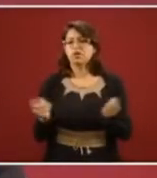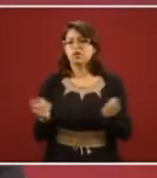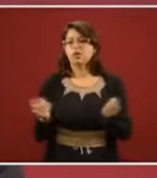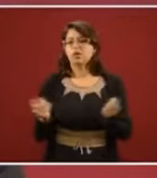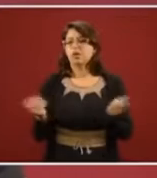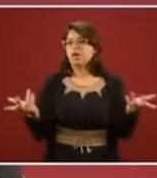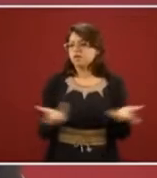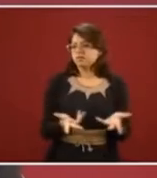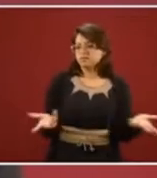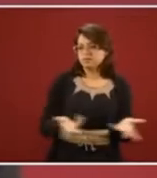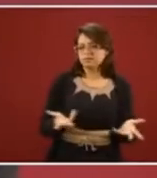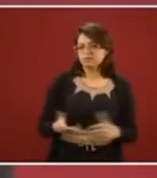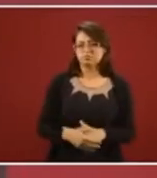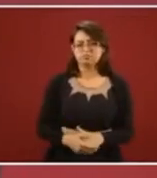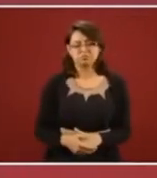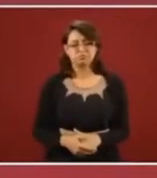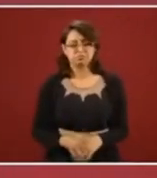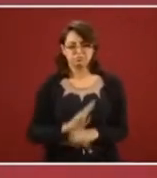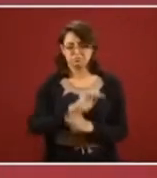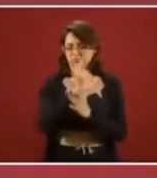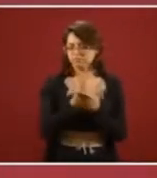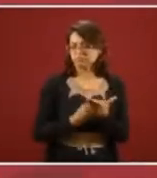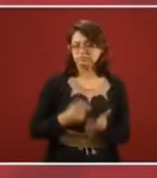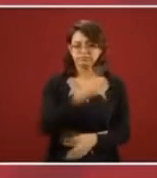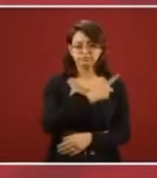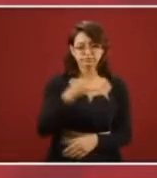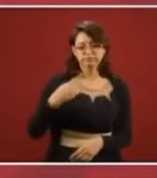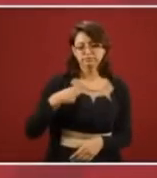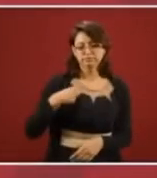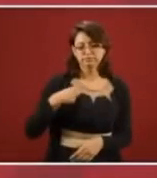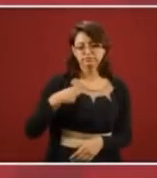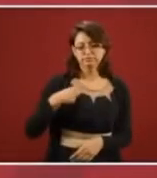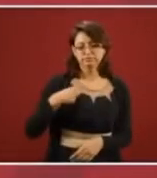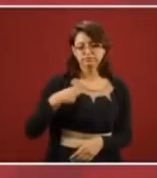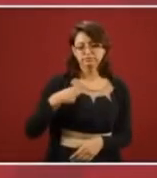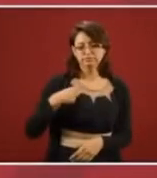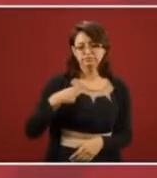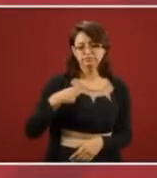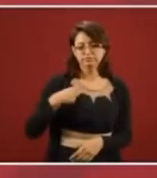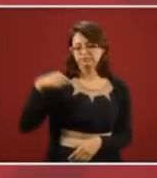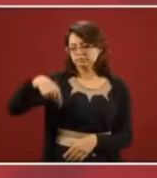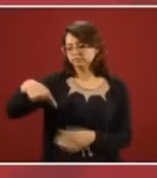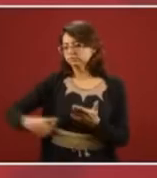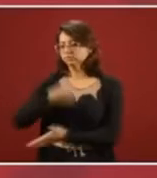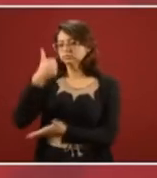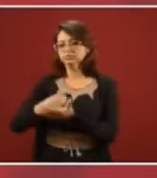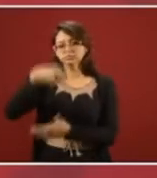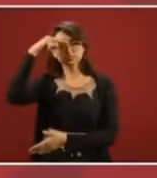sweet metal esta subida es este